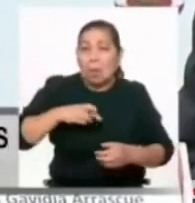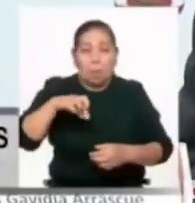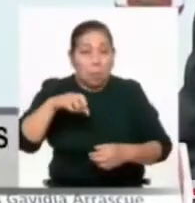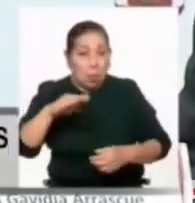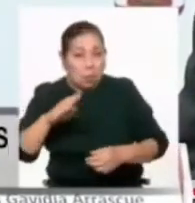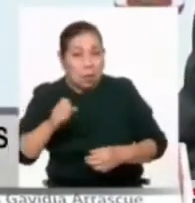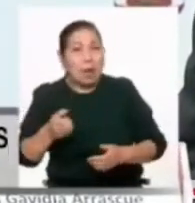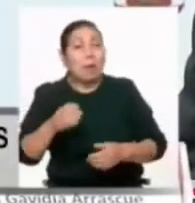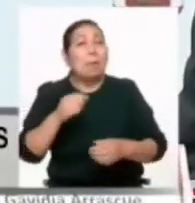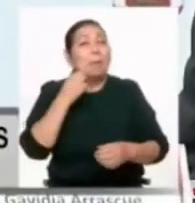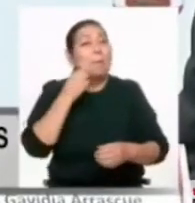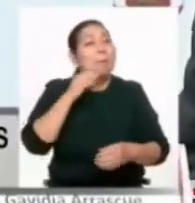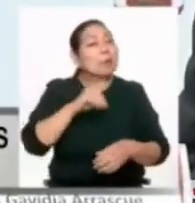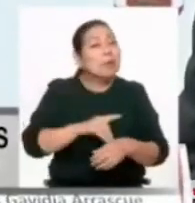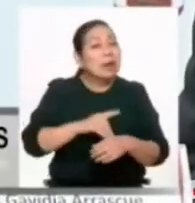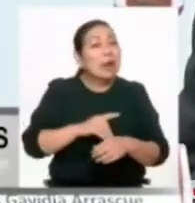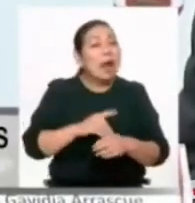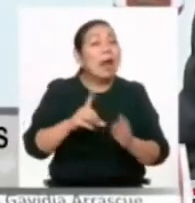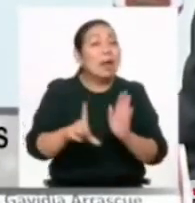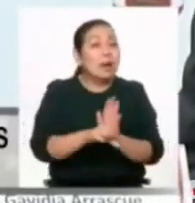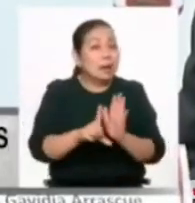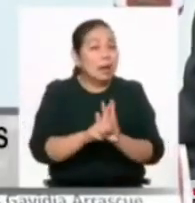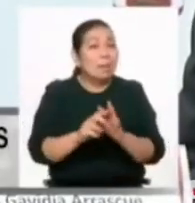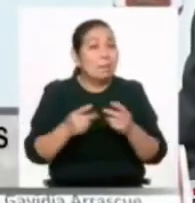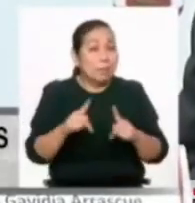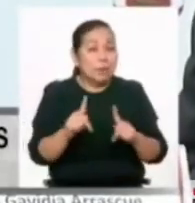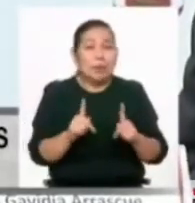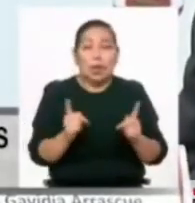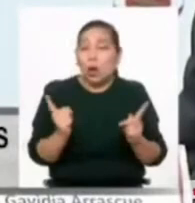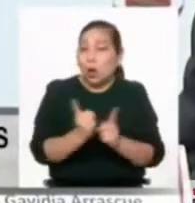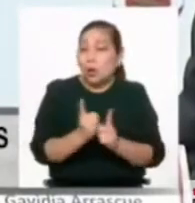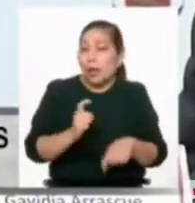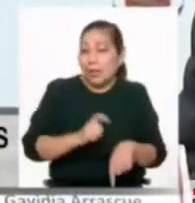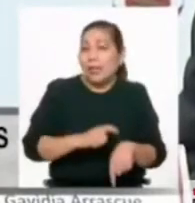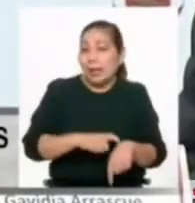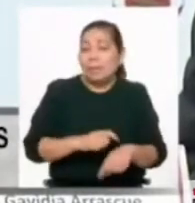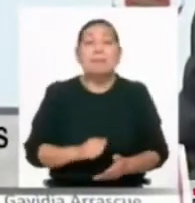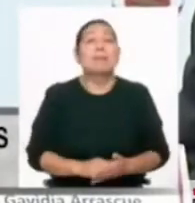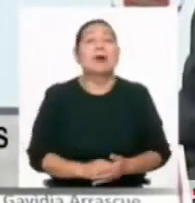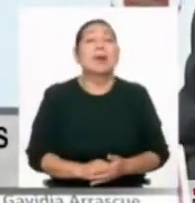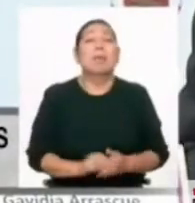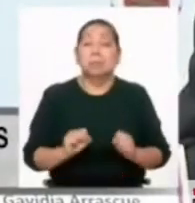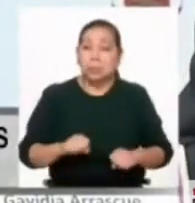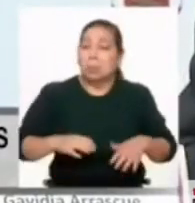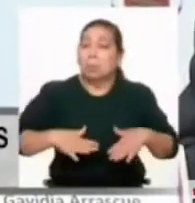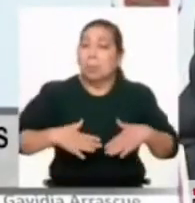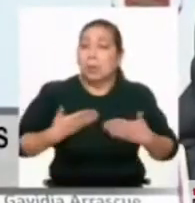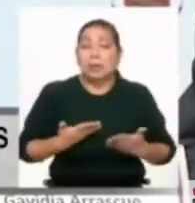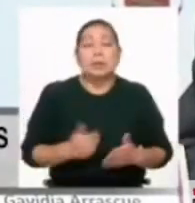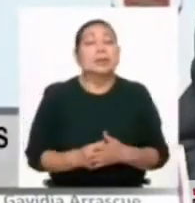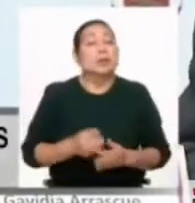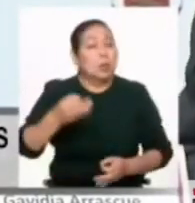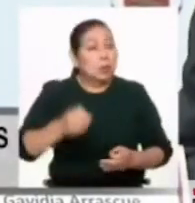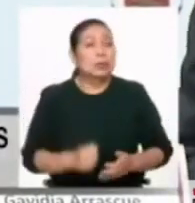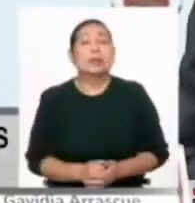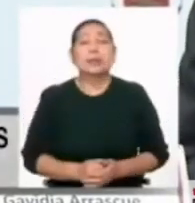y Medicina Legal, que permita, como les vuelvo a decir, en muy, muy poco tiempo poder ser